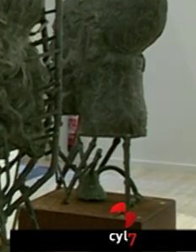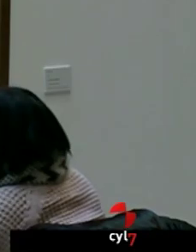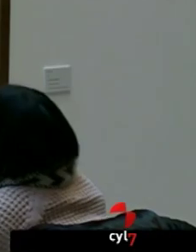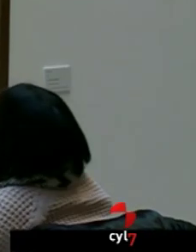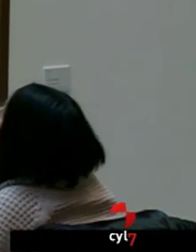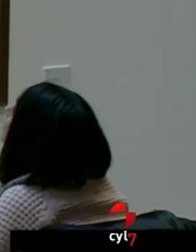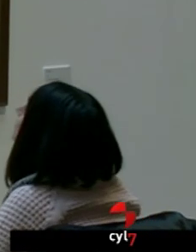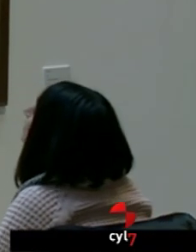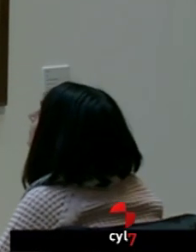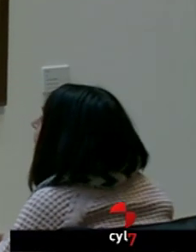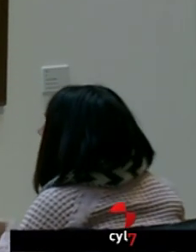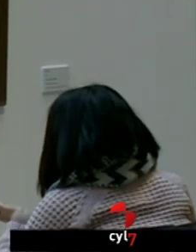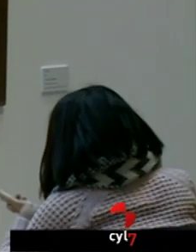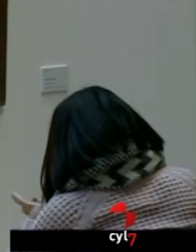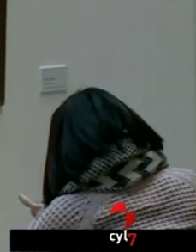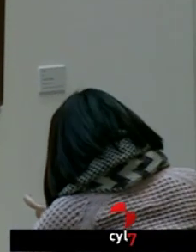¡Gracias!